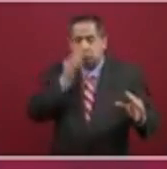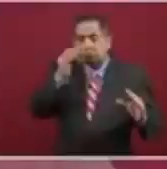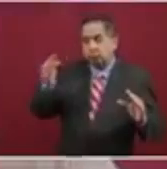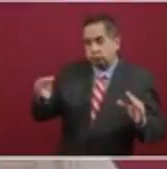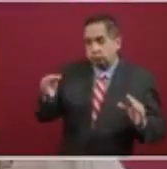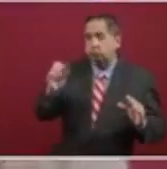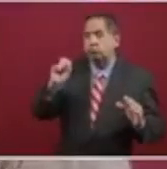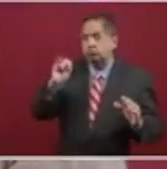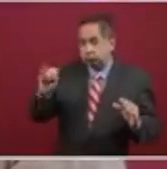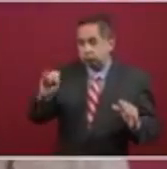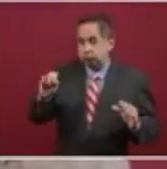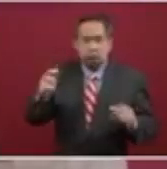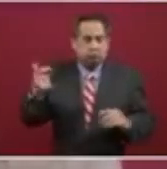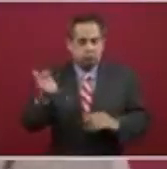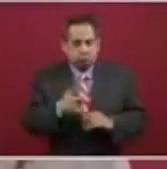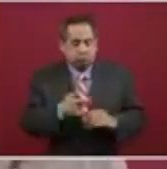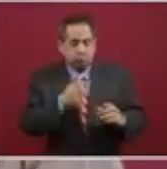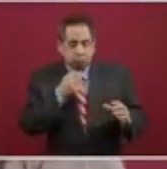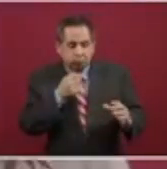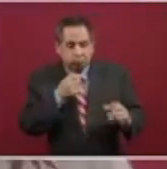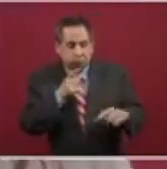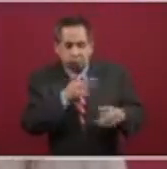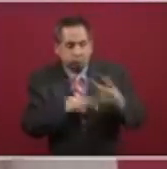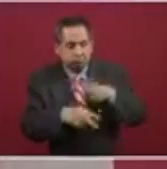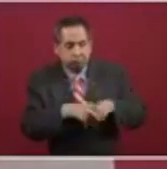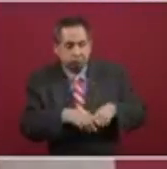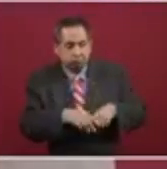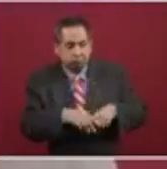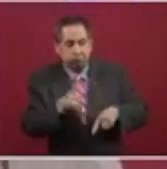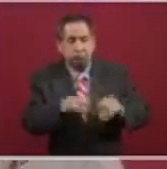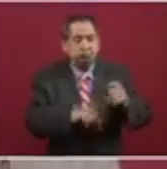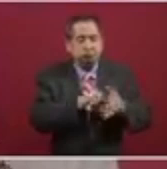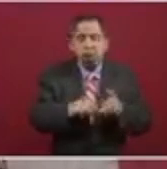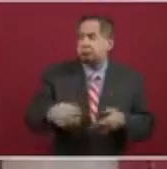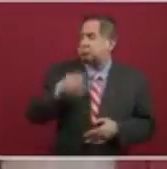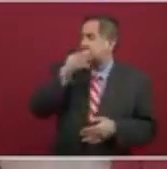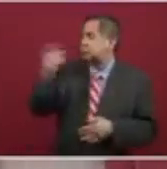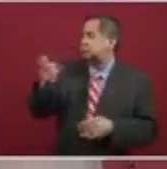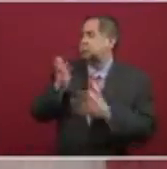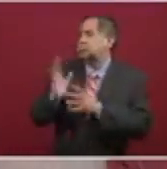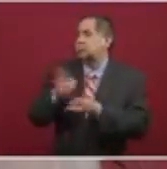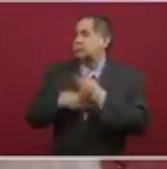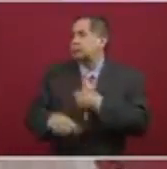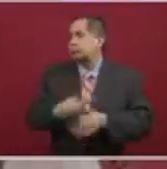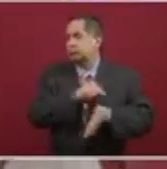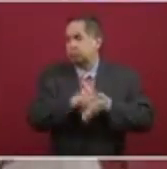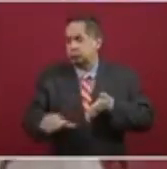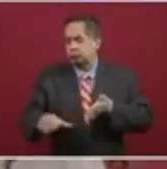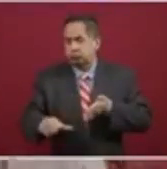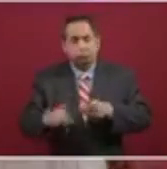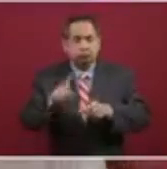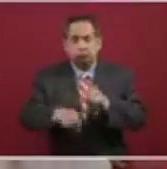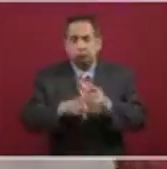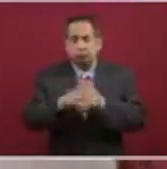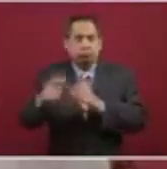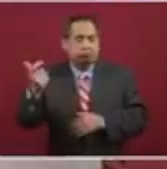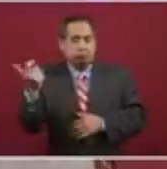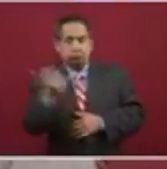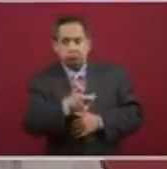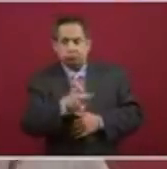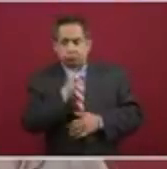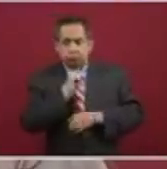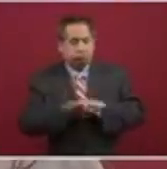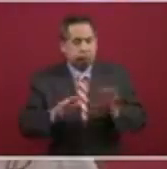caso los dan de baja. Si los jóvenes no acuden a capacitarse, los dan de baja y, digamos,